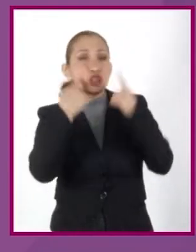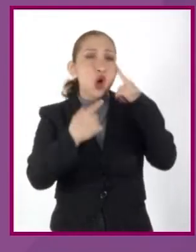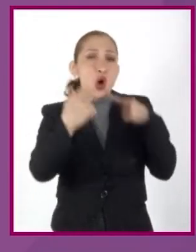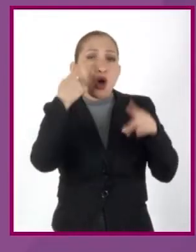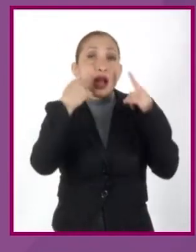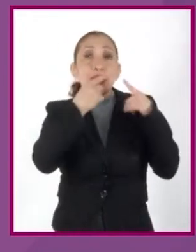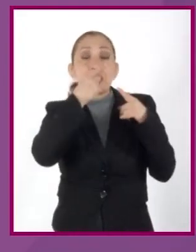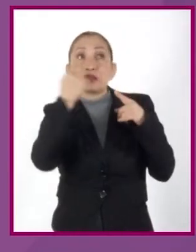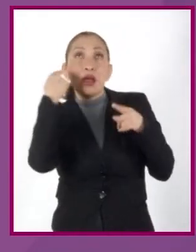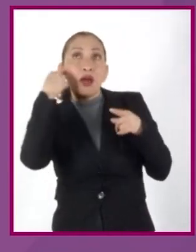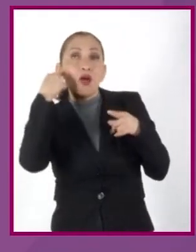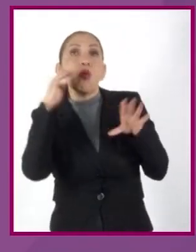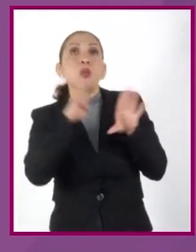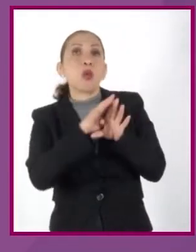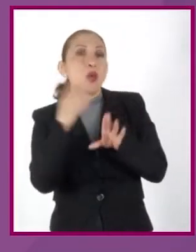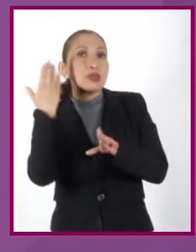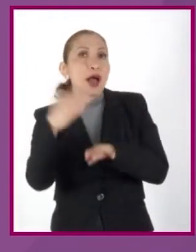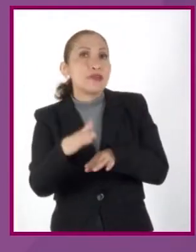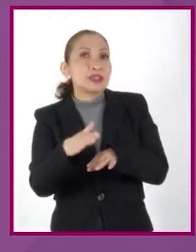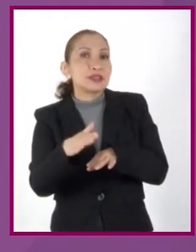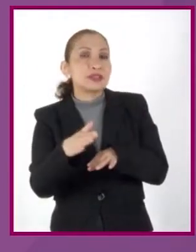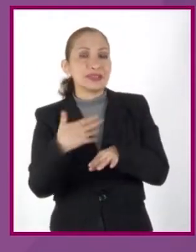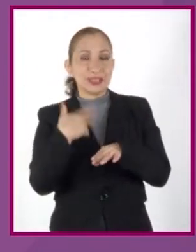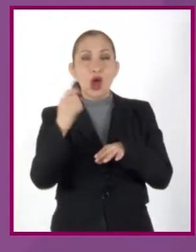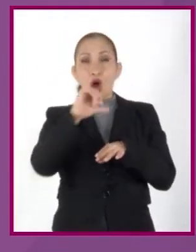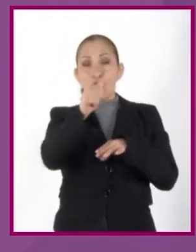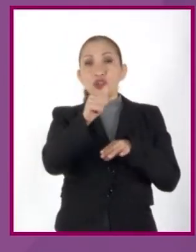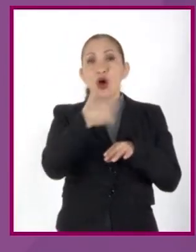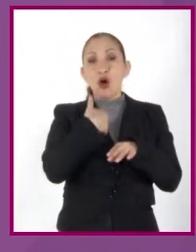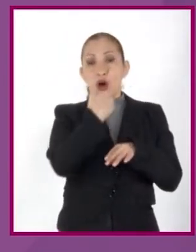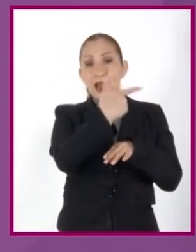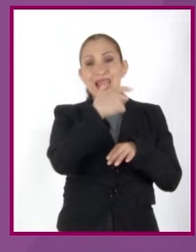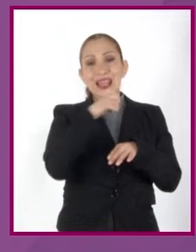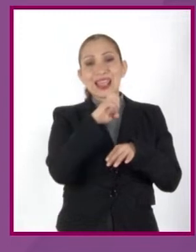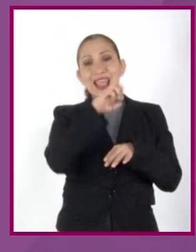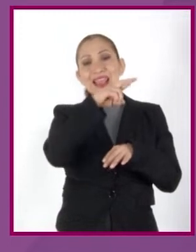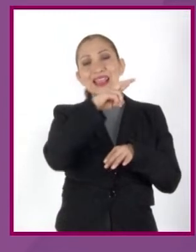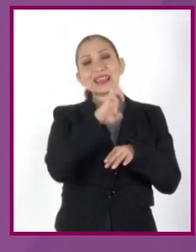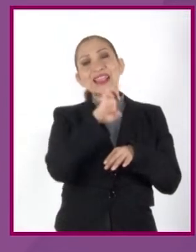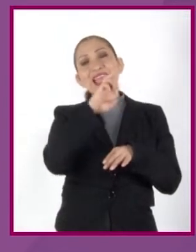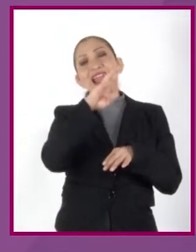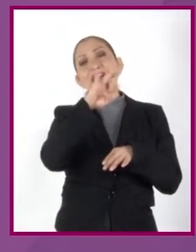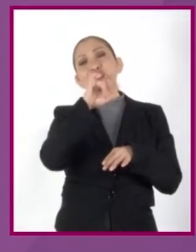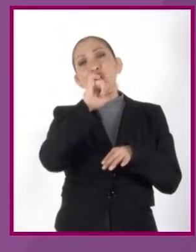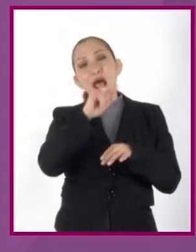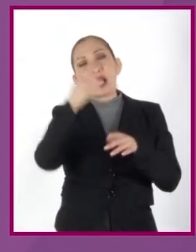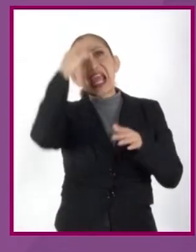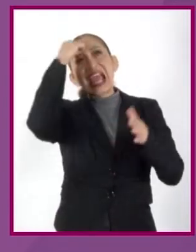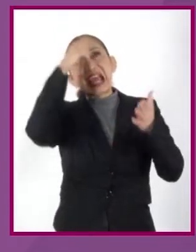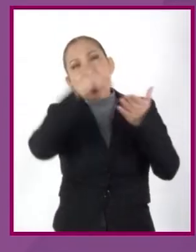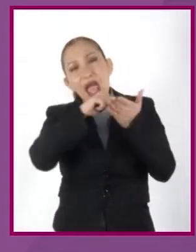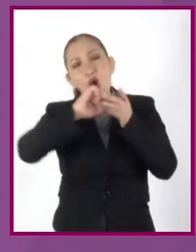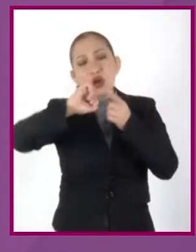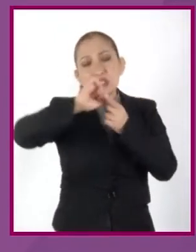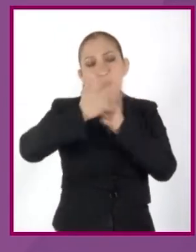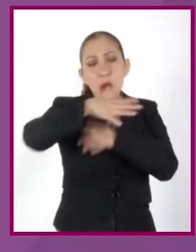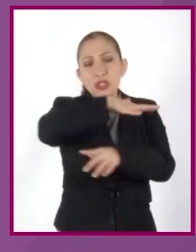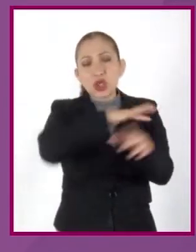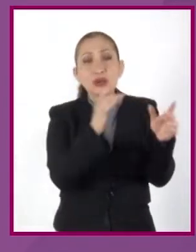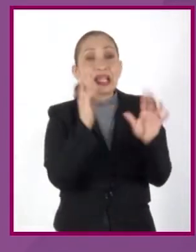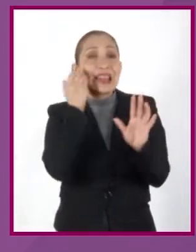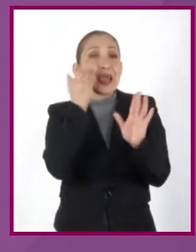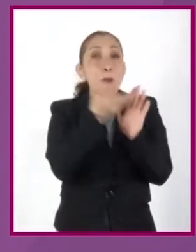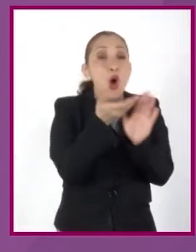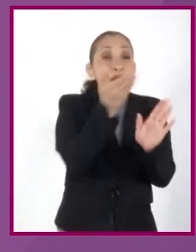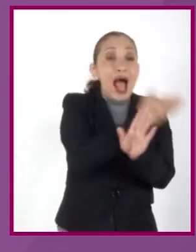suele manifestarse. Por último, el aspecto generacional, que se refiere a creencias, acciones o situaciones de épocas